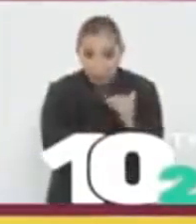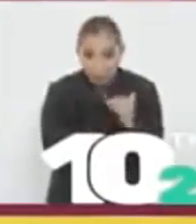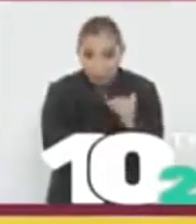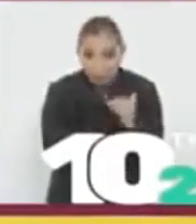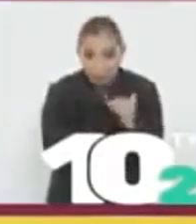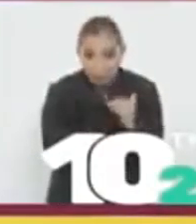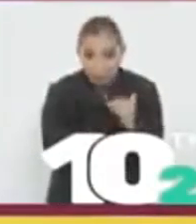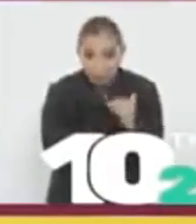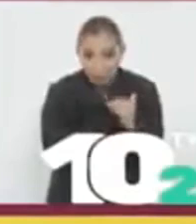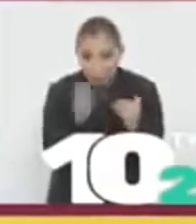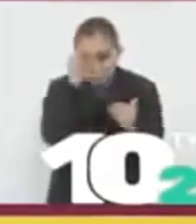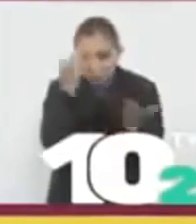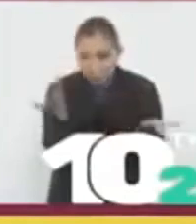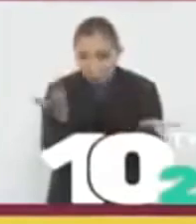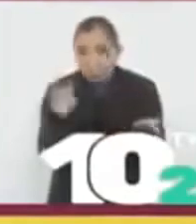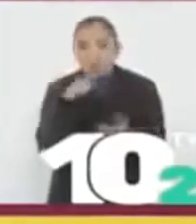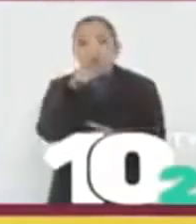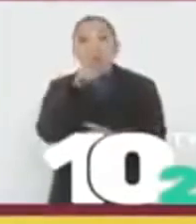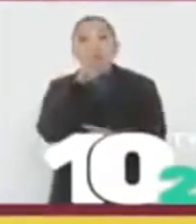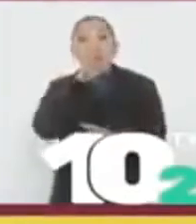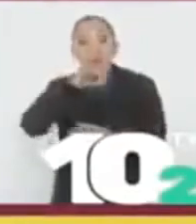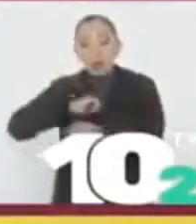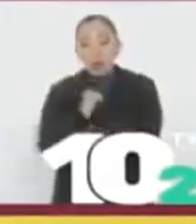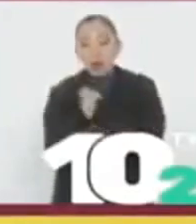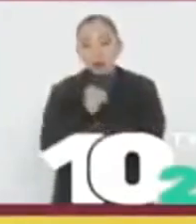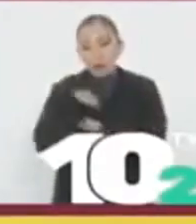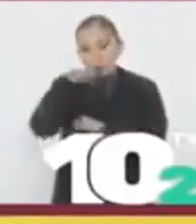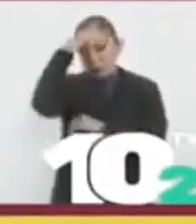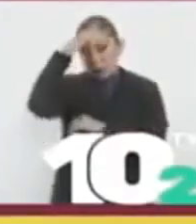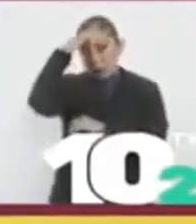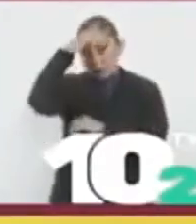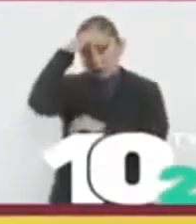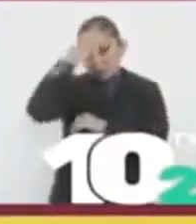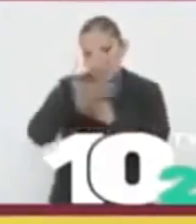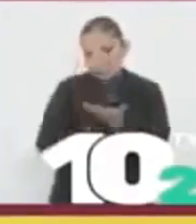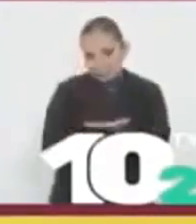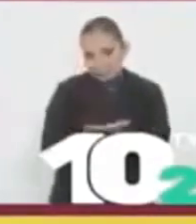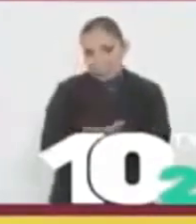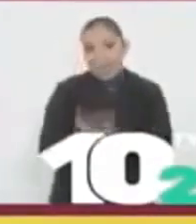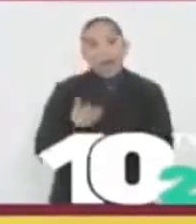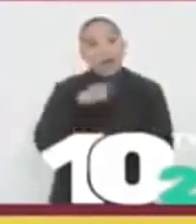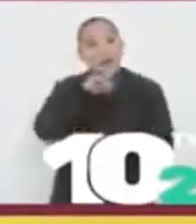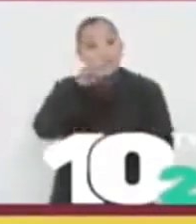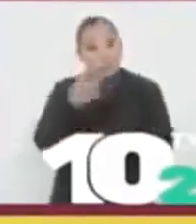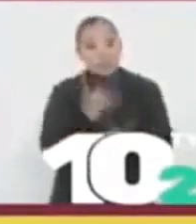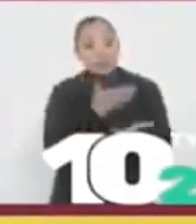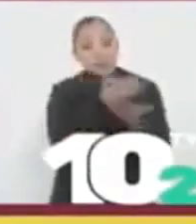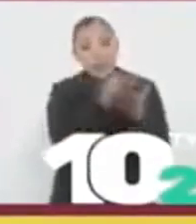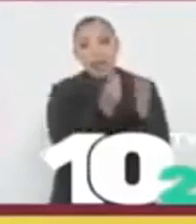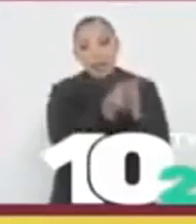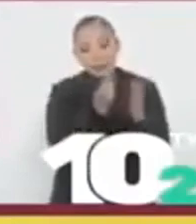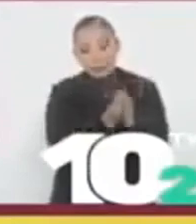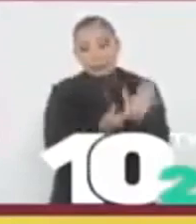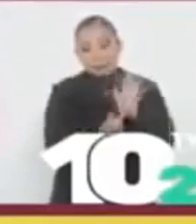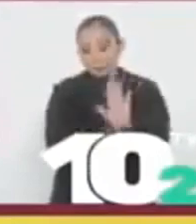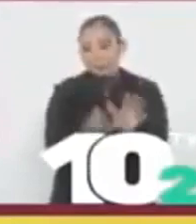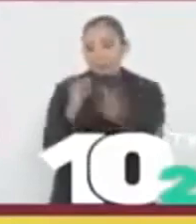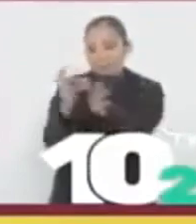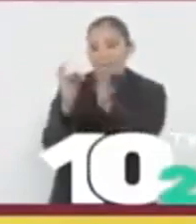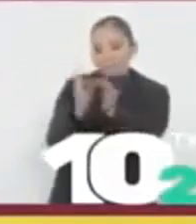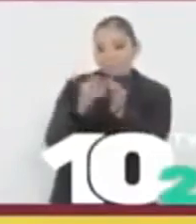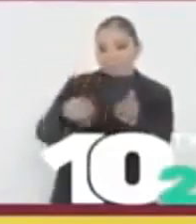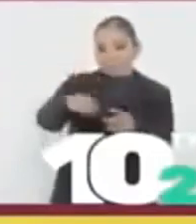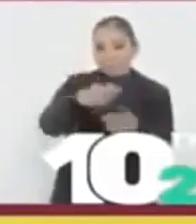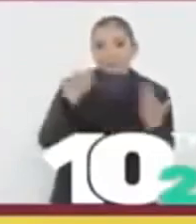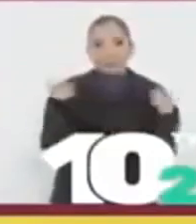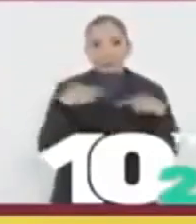contiene. No olviden guardar sus respuestas en su carpeta de experiencias. Regresando a los salones, las van a